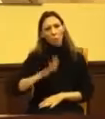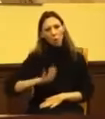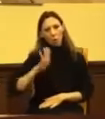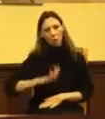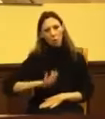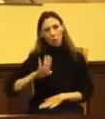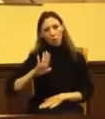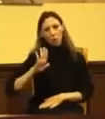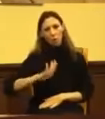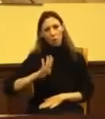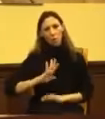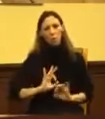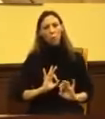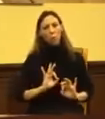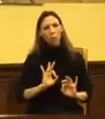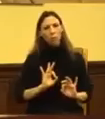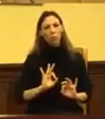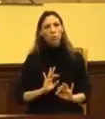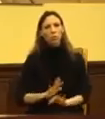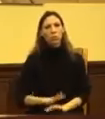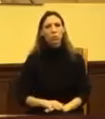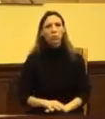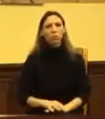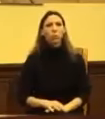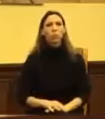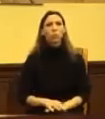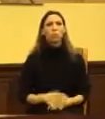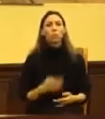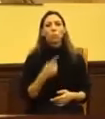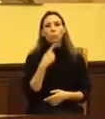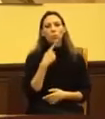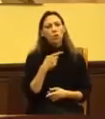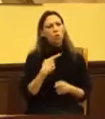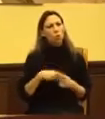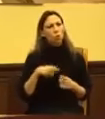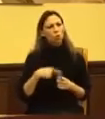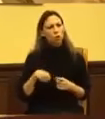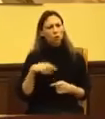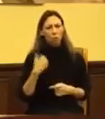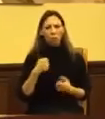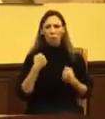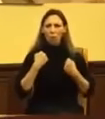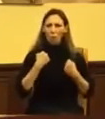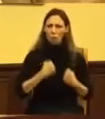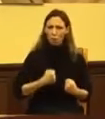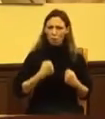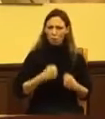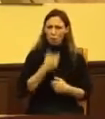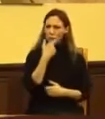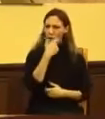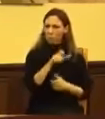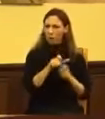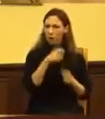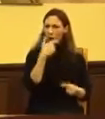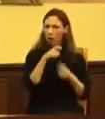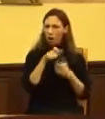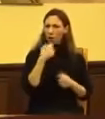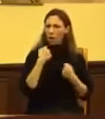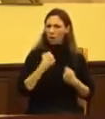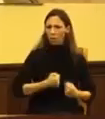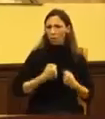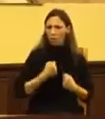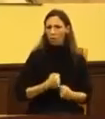momento, ¿sí? Mantengamos un poco la calma. Sí, señora alcaldesa, se han dicho términos muy fuertes, con insultos muy fuertes hacia mi partido. Por